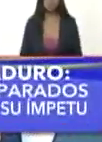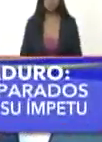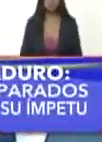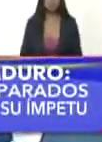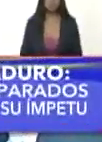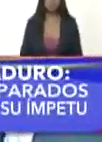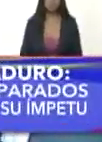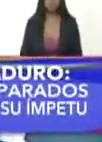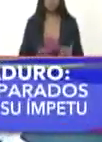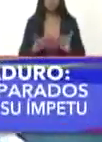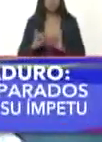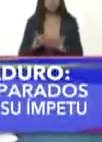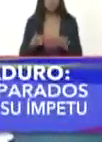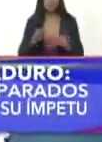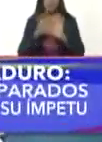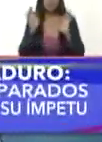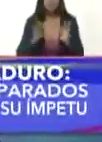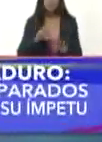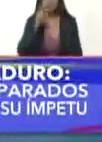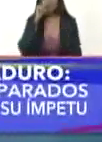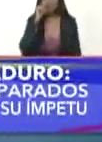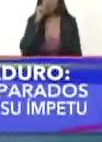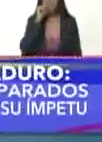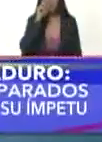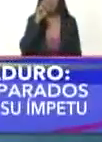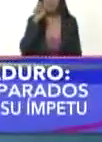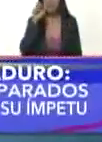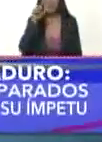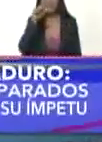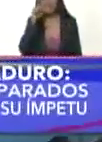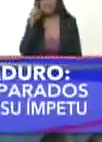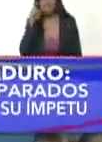Así que, señor general Félix Osorio,